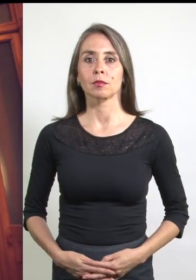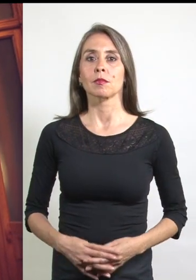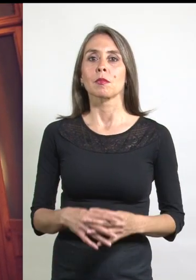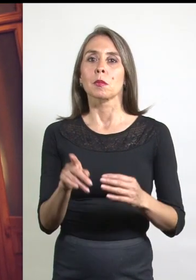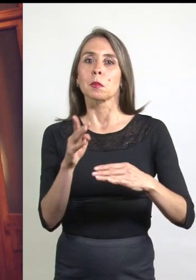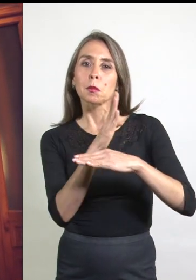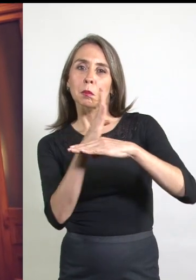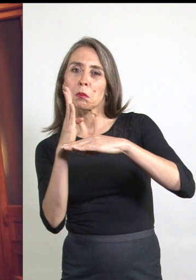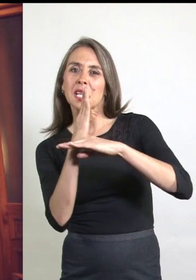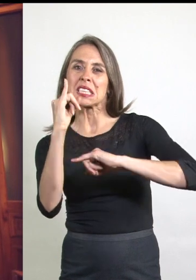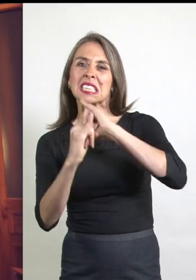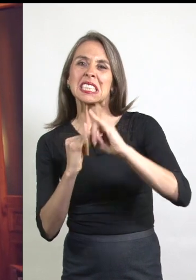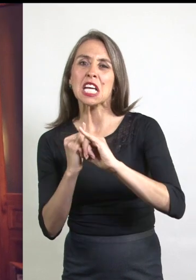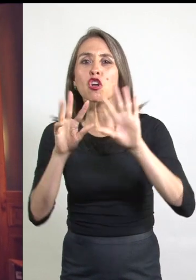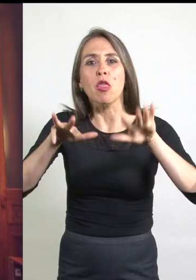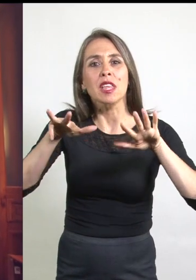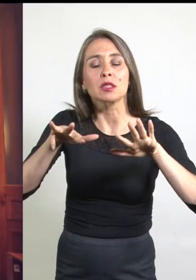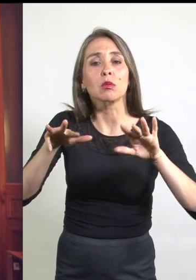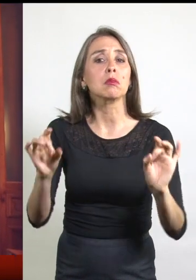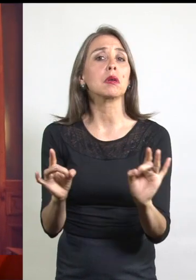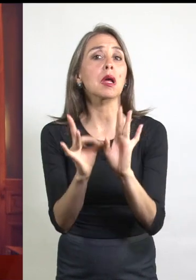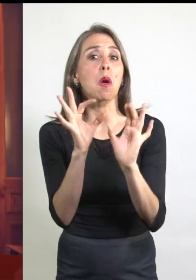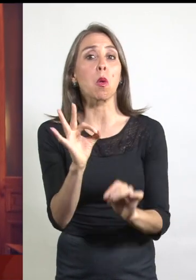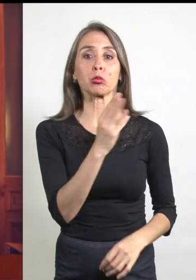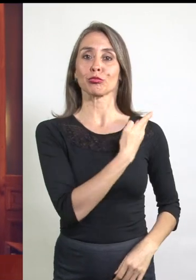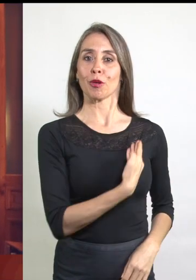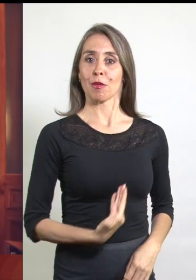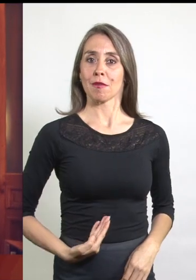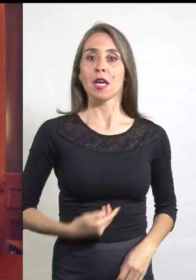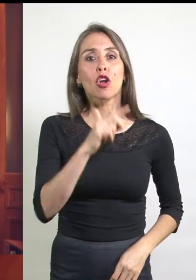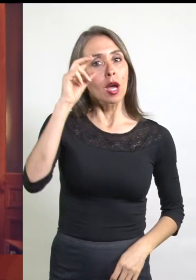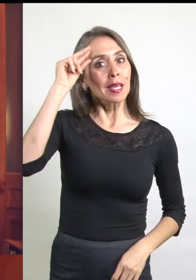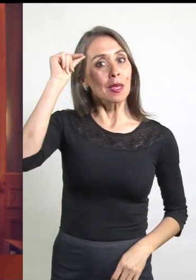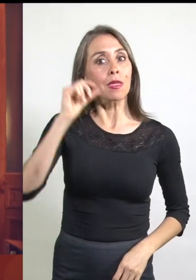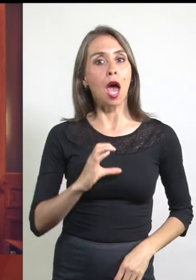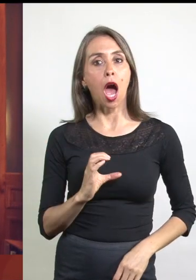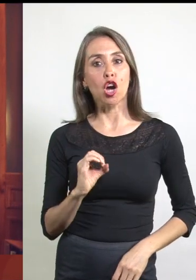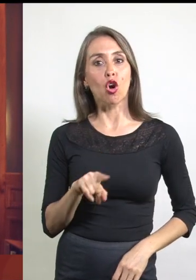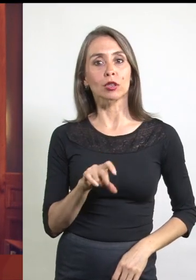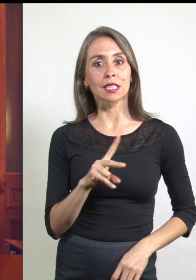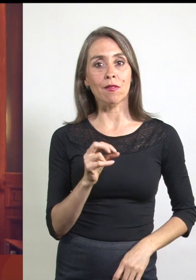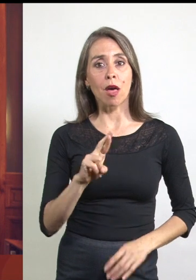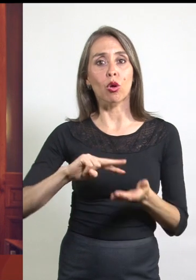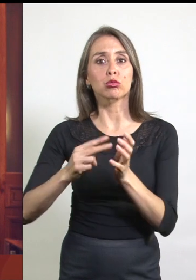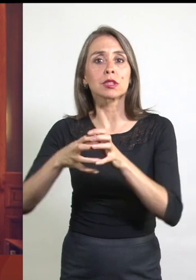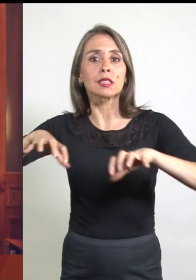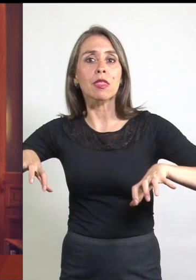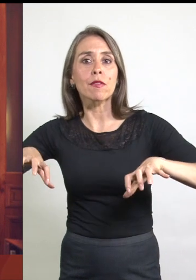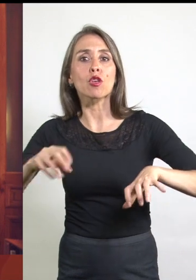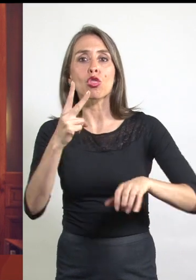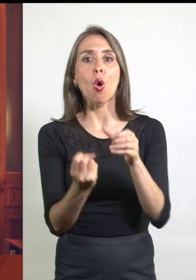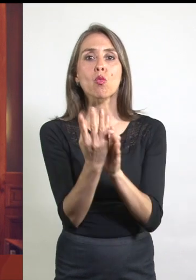mediados del siglo XIX, un hecho fortuito hizo que la tendencia gobernante de ideología conservadora se dividiera formando